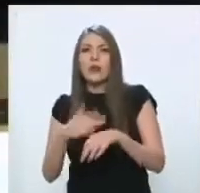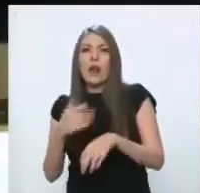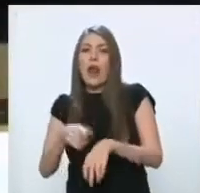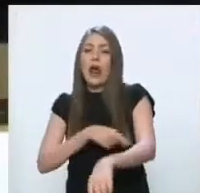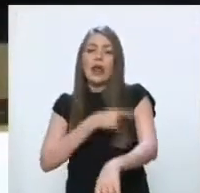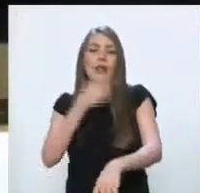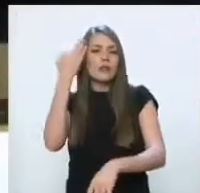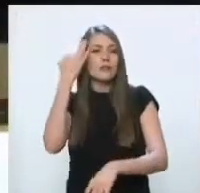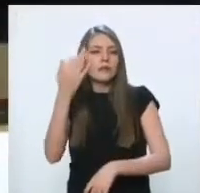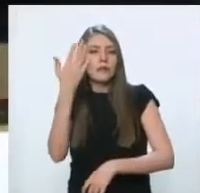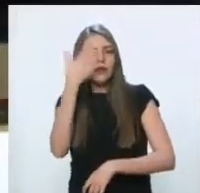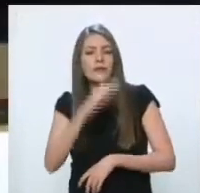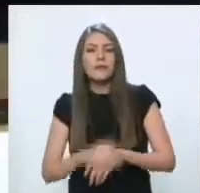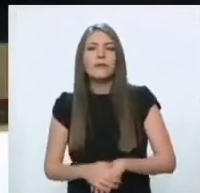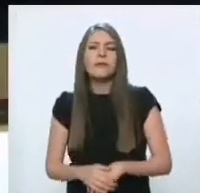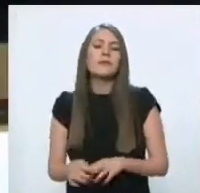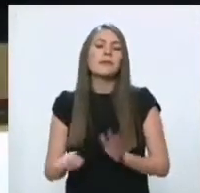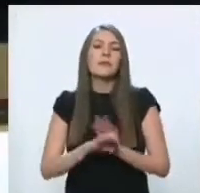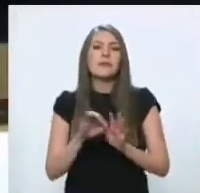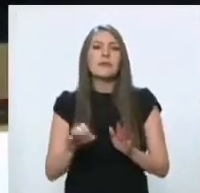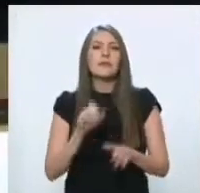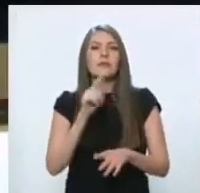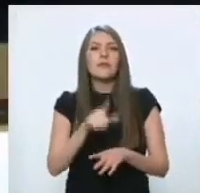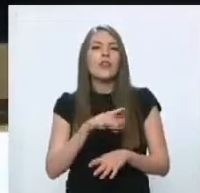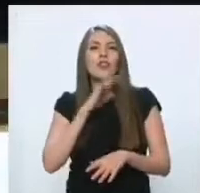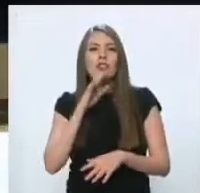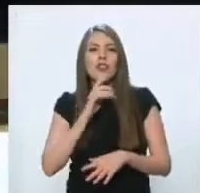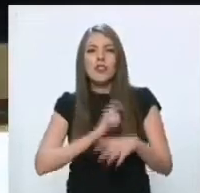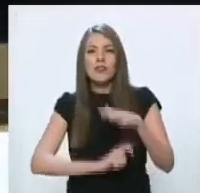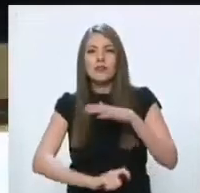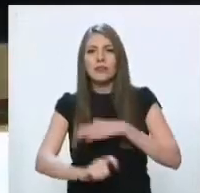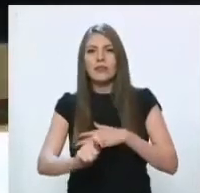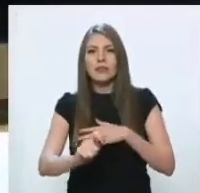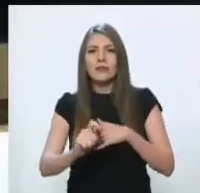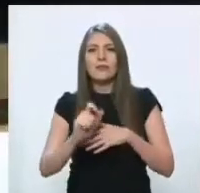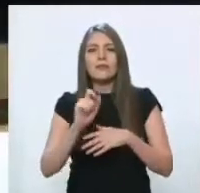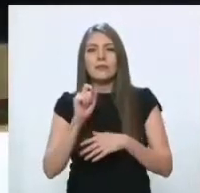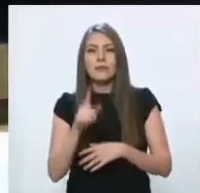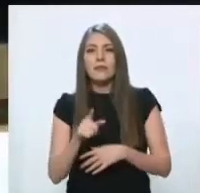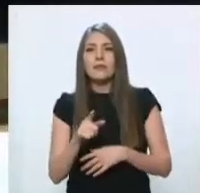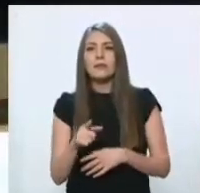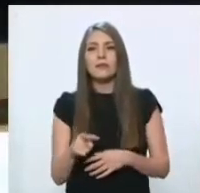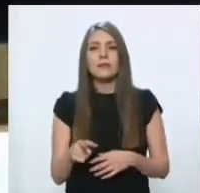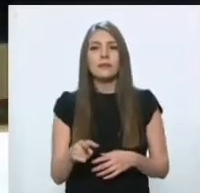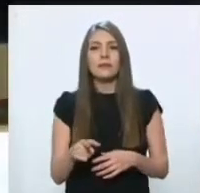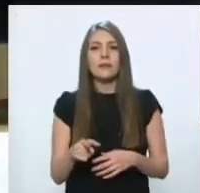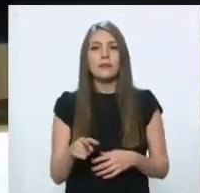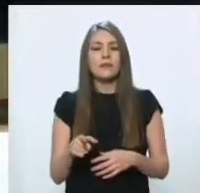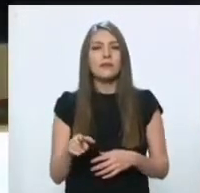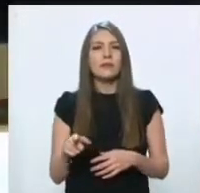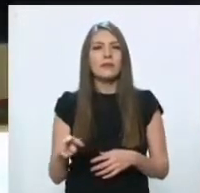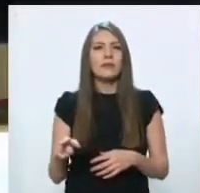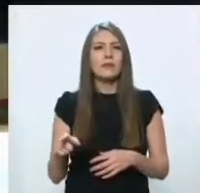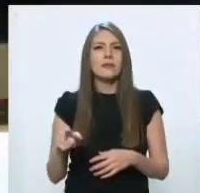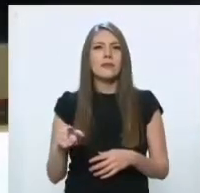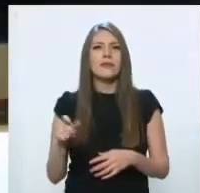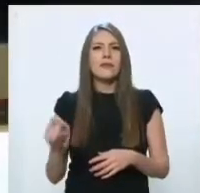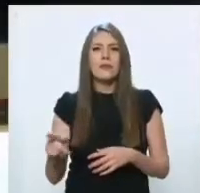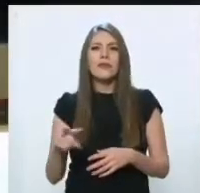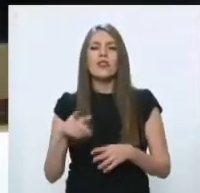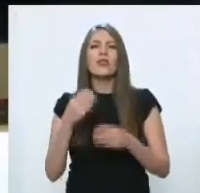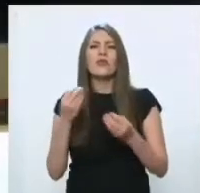en el combate a la corrupción. Una de las razones por las cuales me han estado zarandeando en las